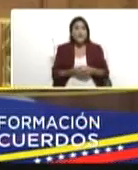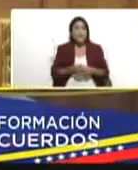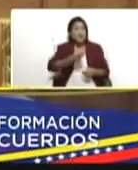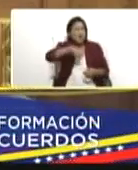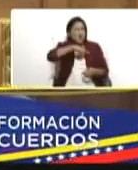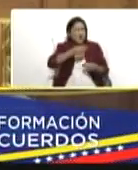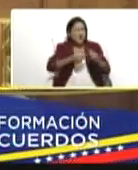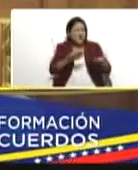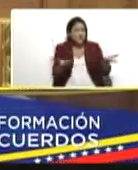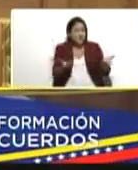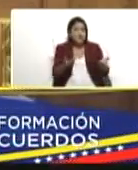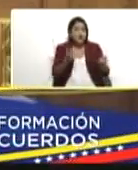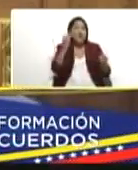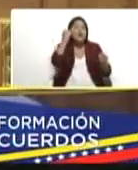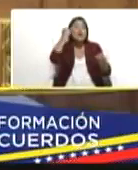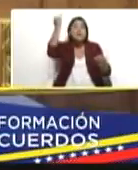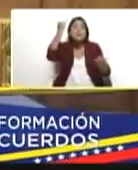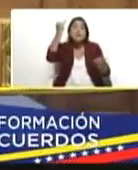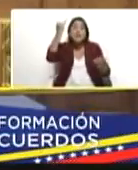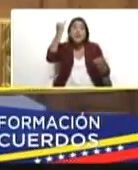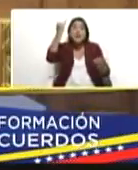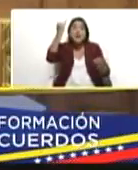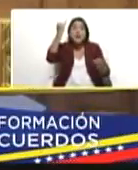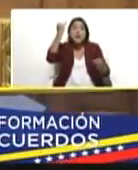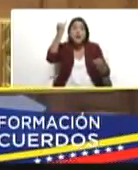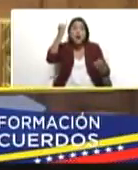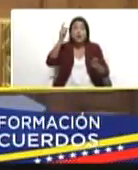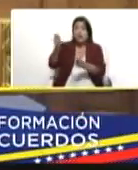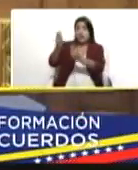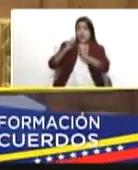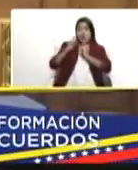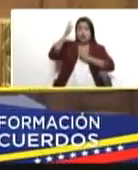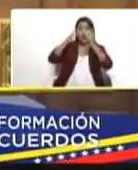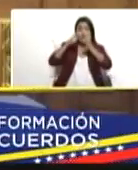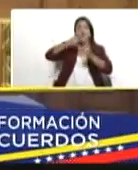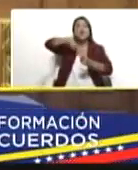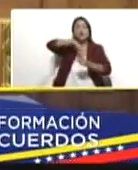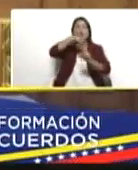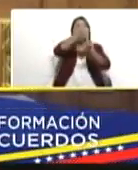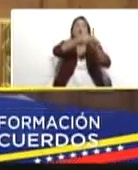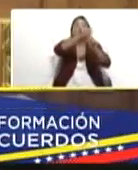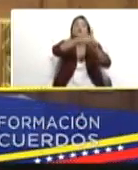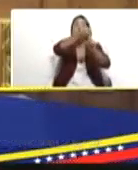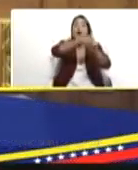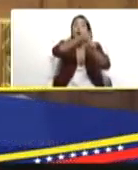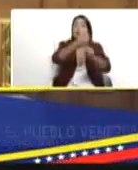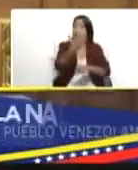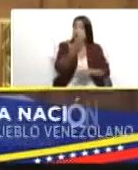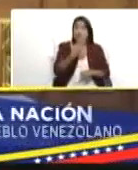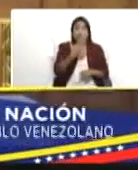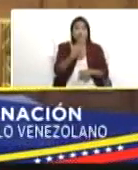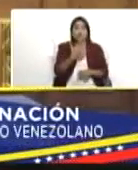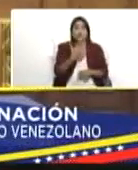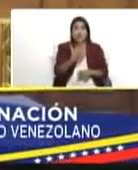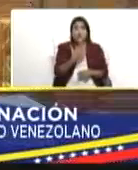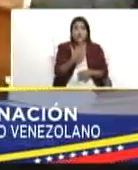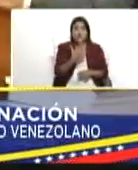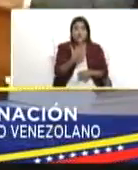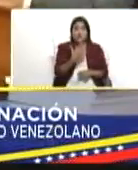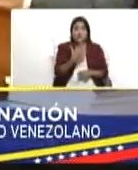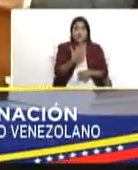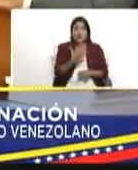es luchar por una idea por una causa por una bandera que nos dejó Chávez esa es nuestra lucha por nuestras